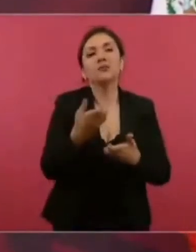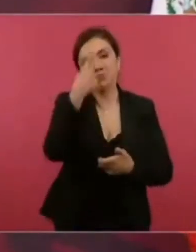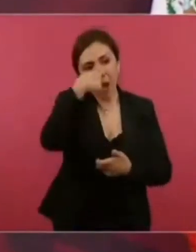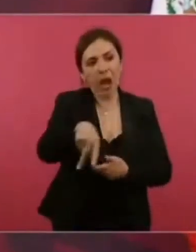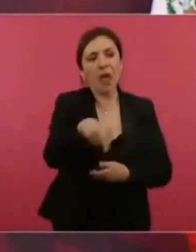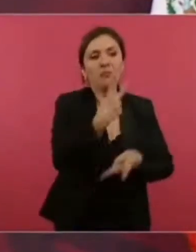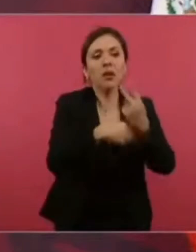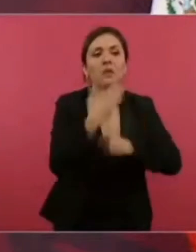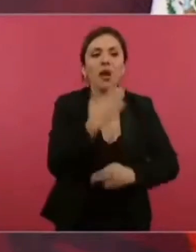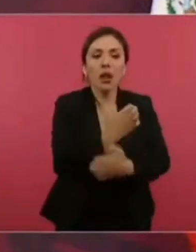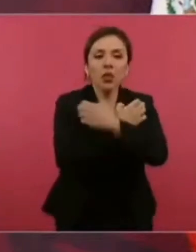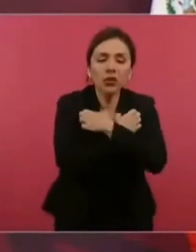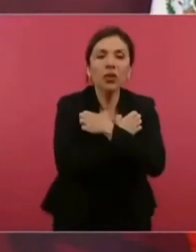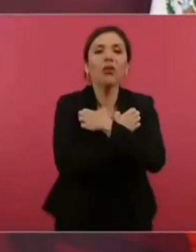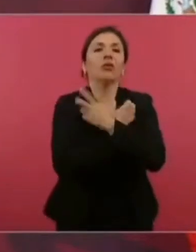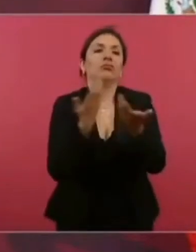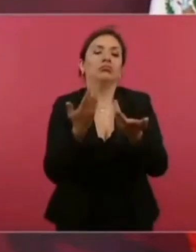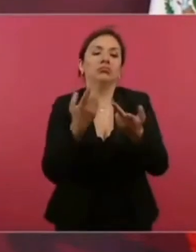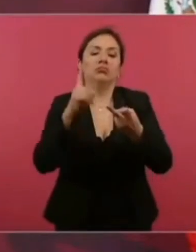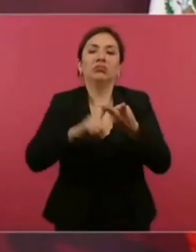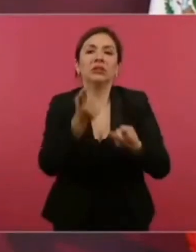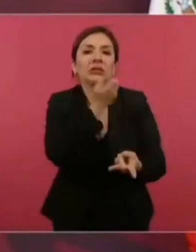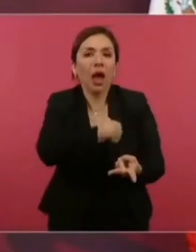educación pública, para la salud.